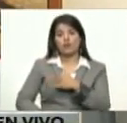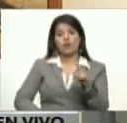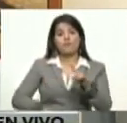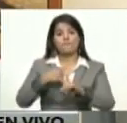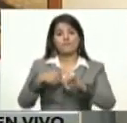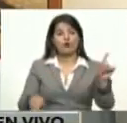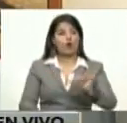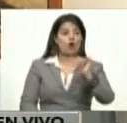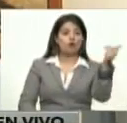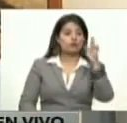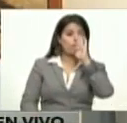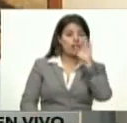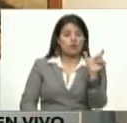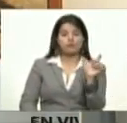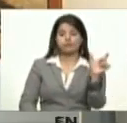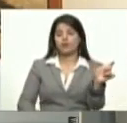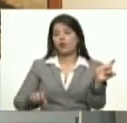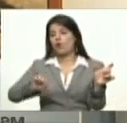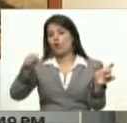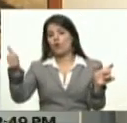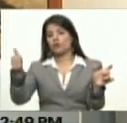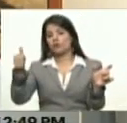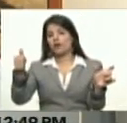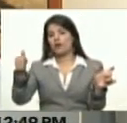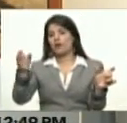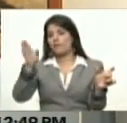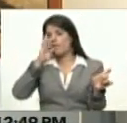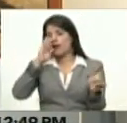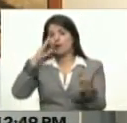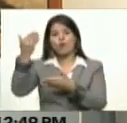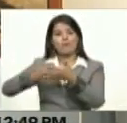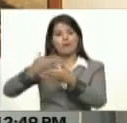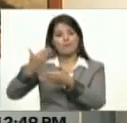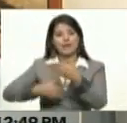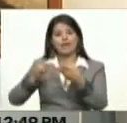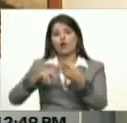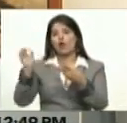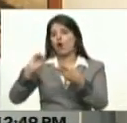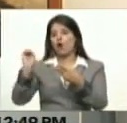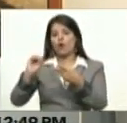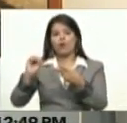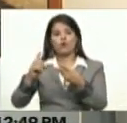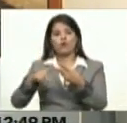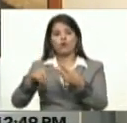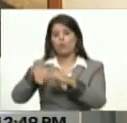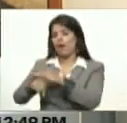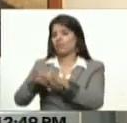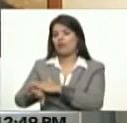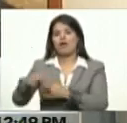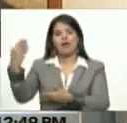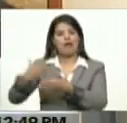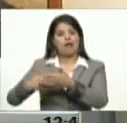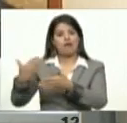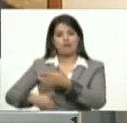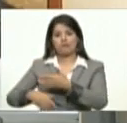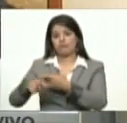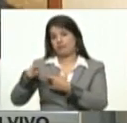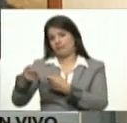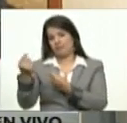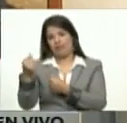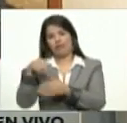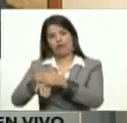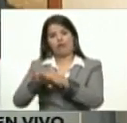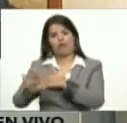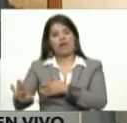cuenta bancaria y otra parte la coloca en papeles, en pagarés o en otras formas de acumulación y de resguardo del